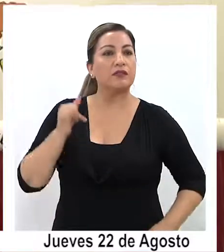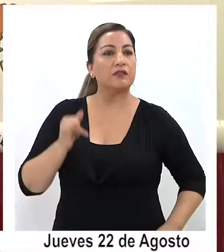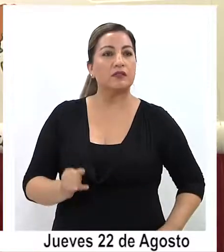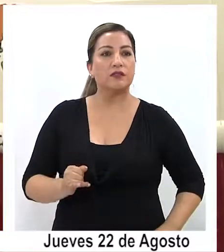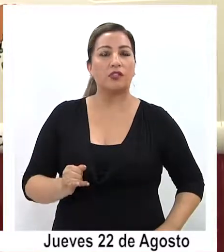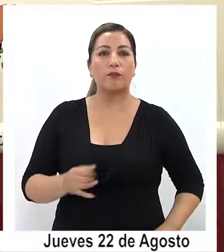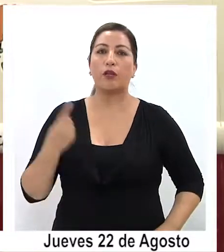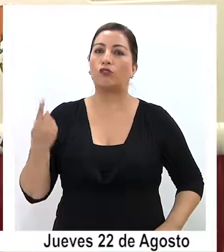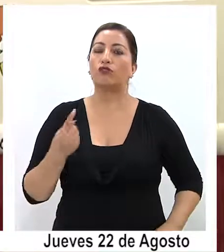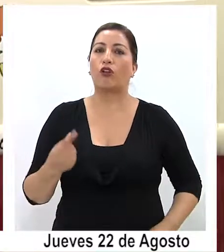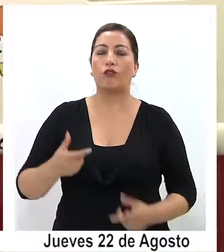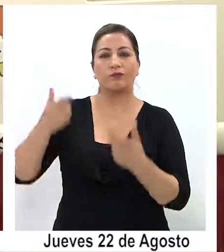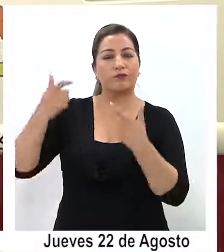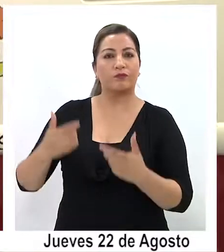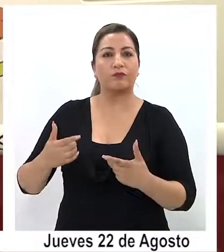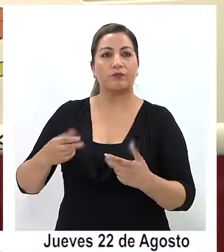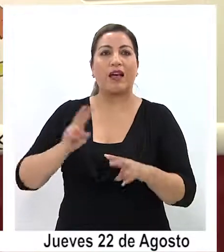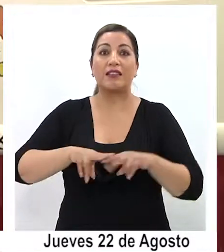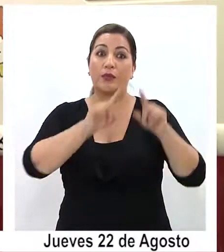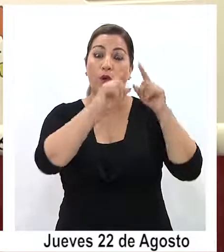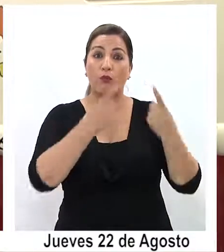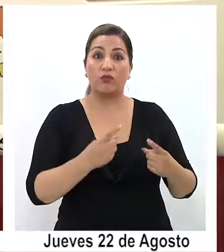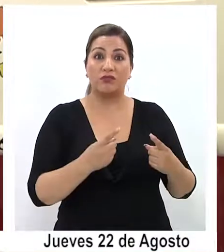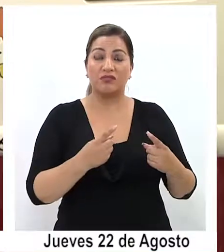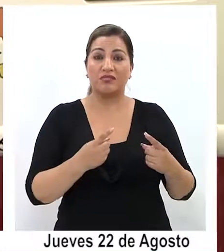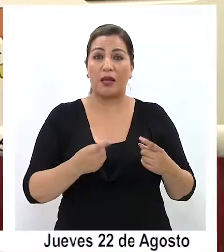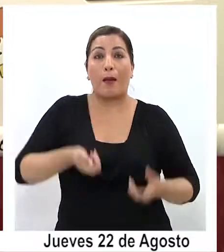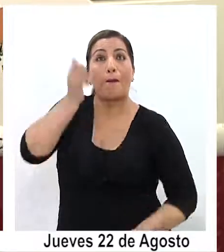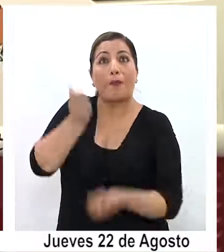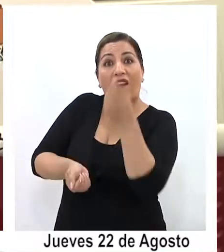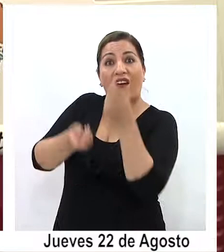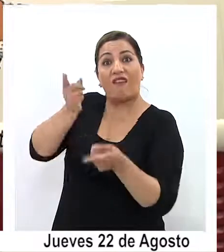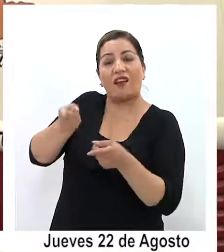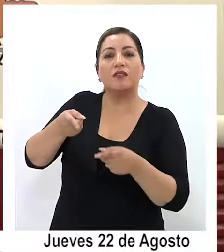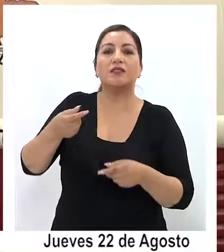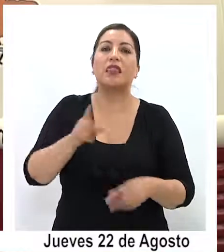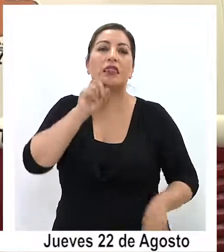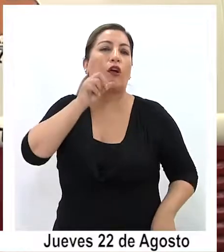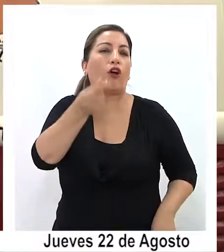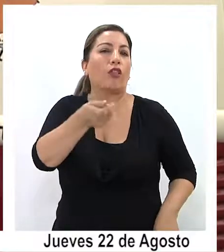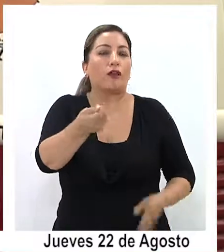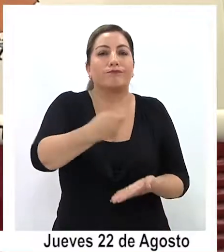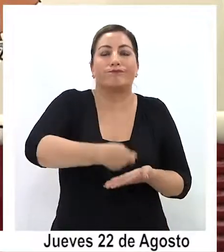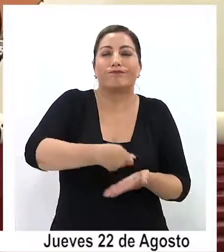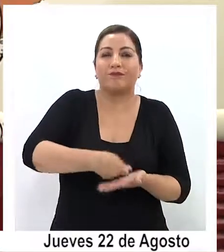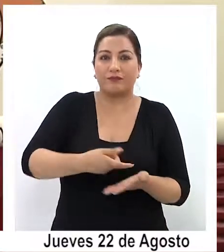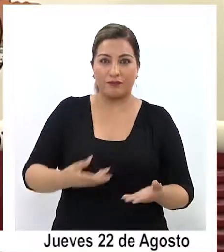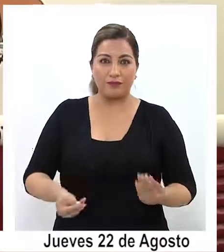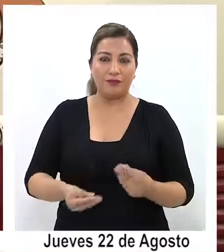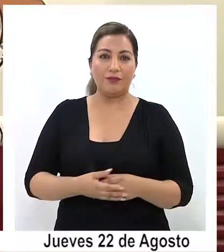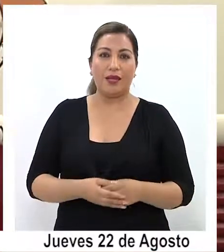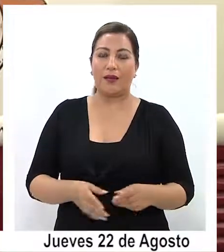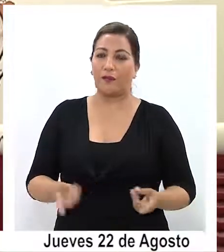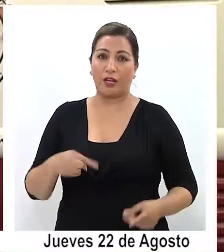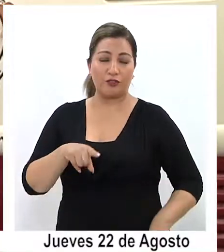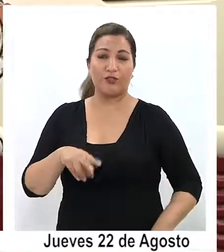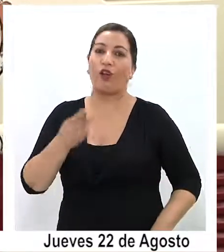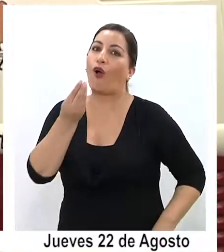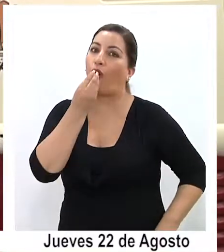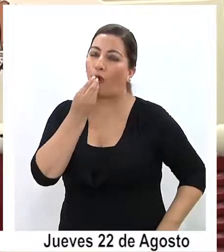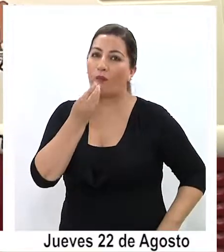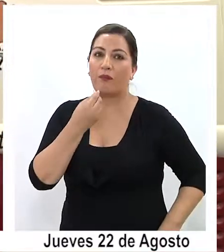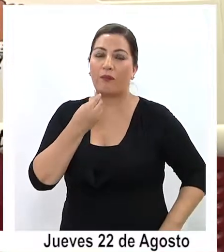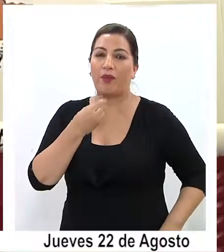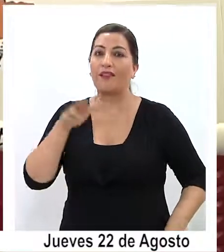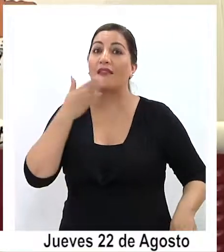autogestionarnos, hacemos música y malabares y de esa manera siempre hemos podido conseguir el dinero necesario para poder comer y